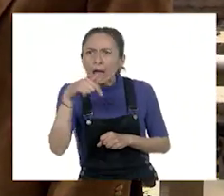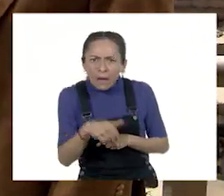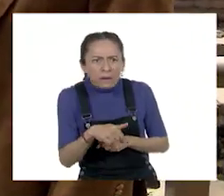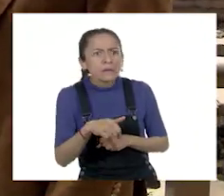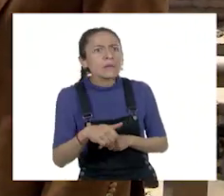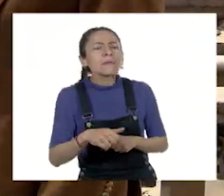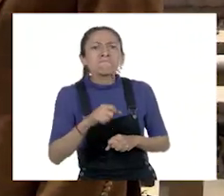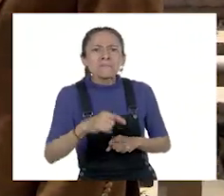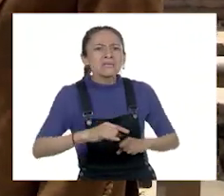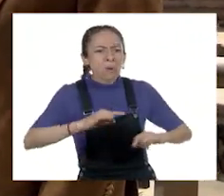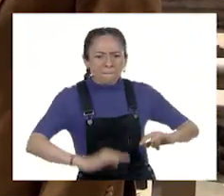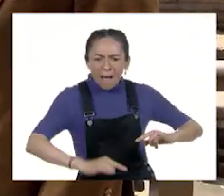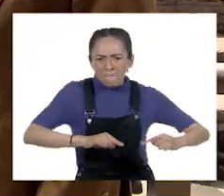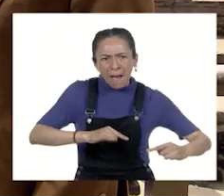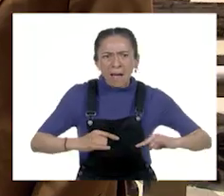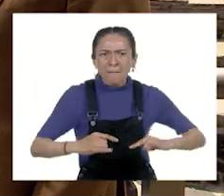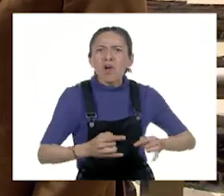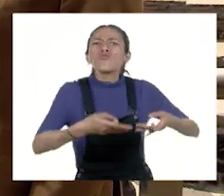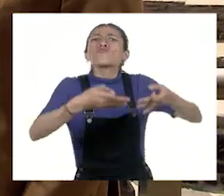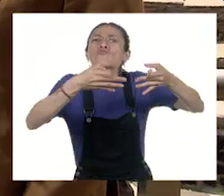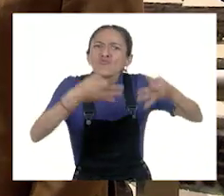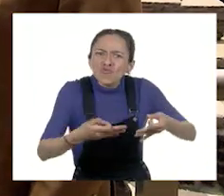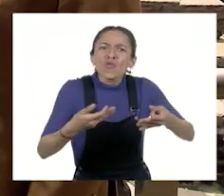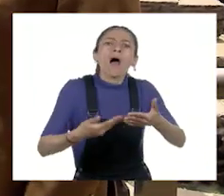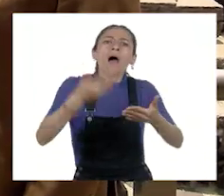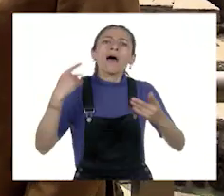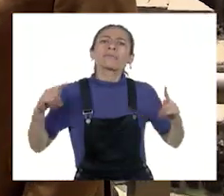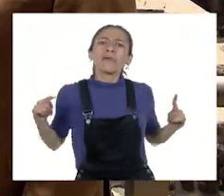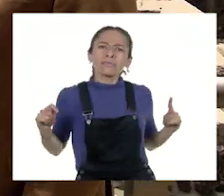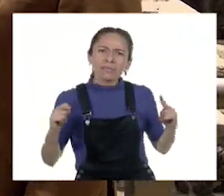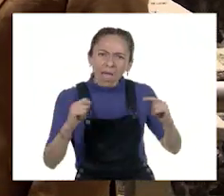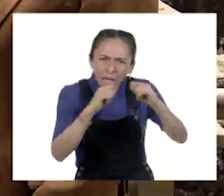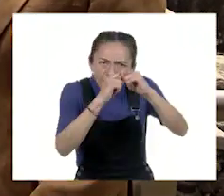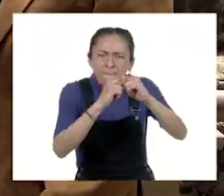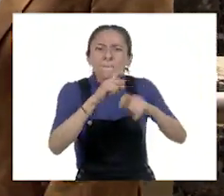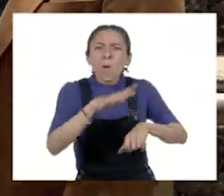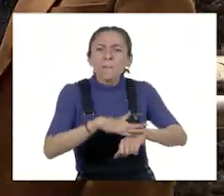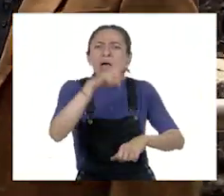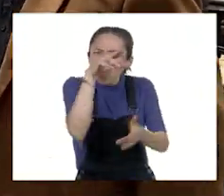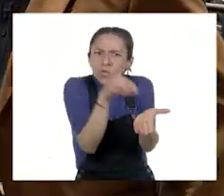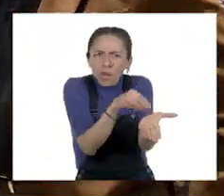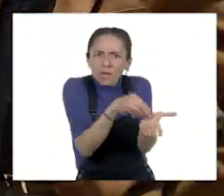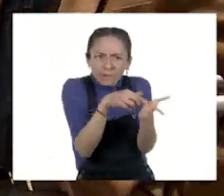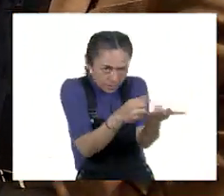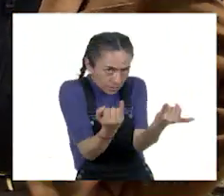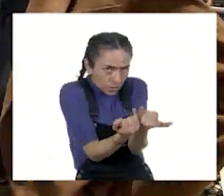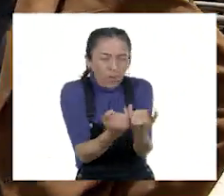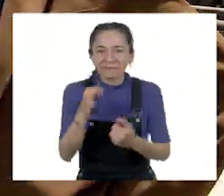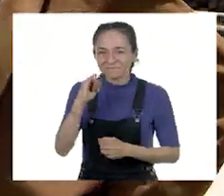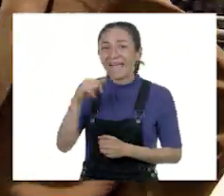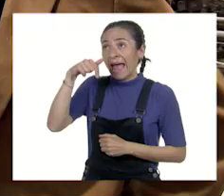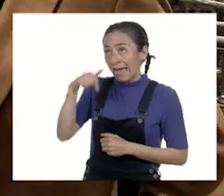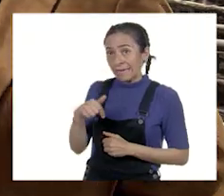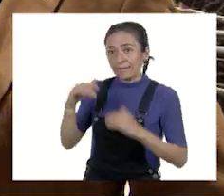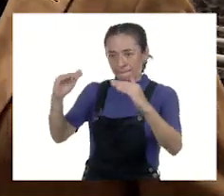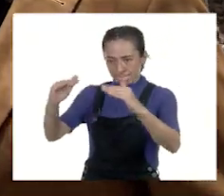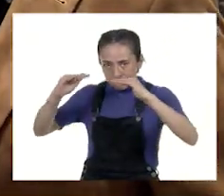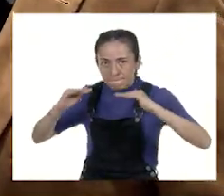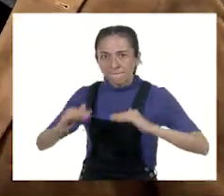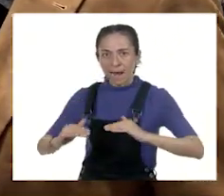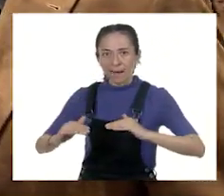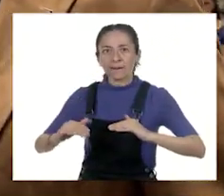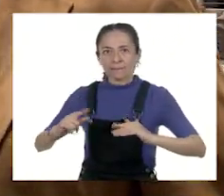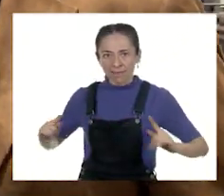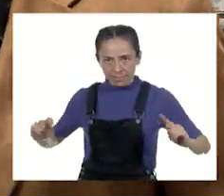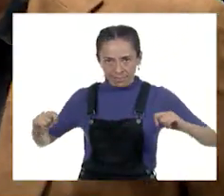piso original de la plaza del Templo Mayor. Así es, Pamela. Mira, aquí estamos en la parte baja del Templo Mayor, en